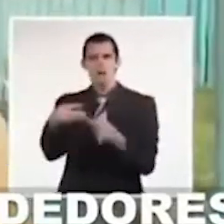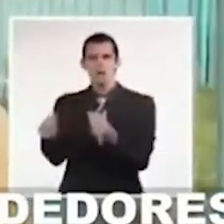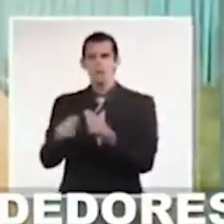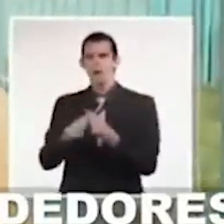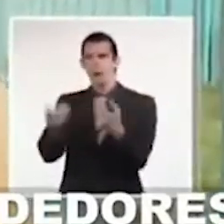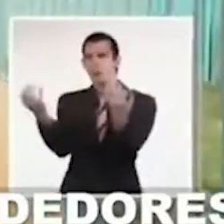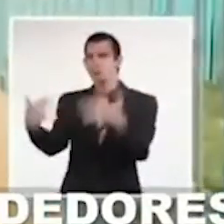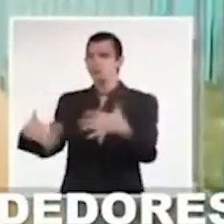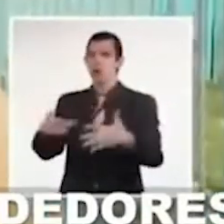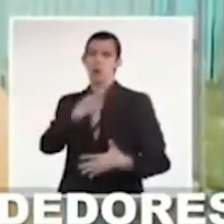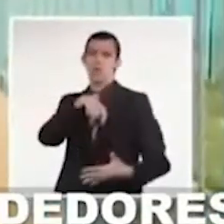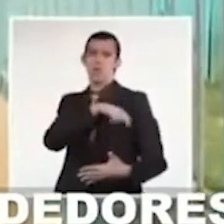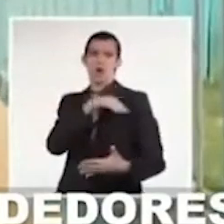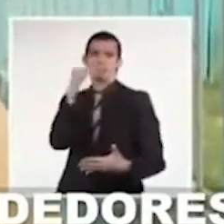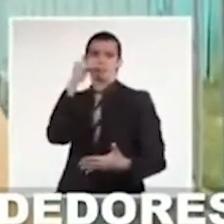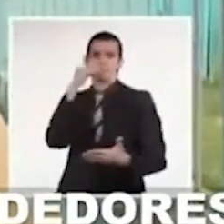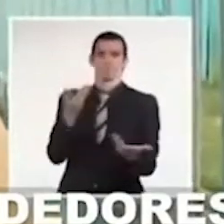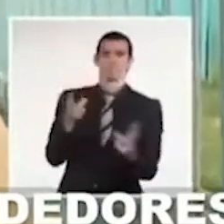el crecimiento.